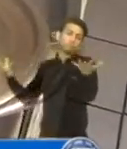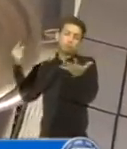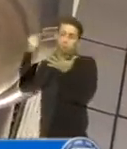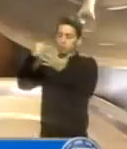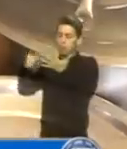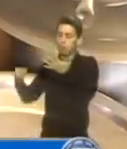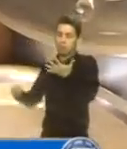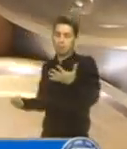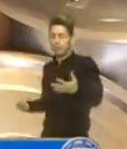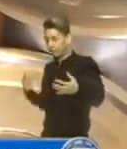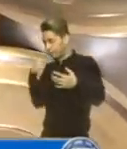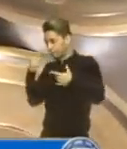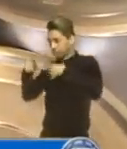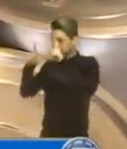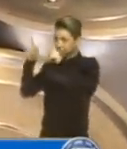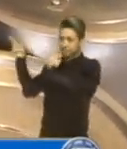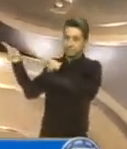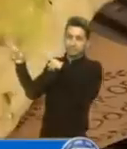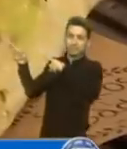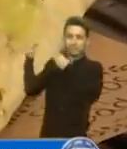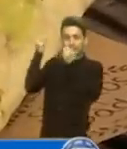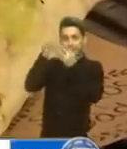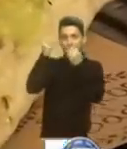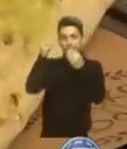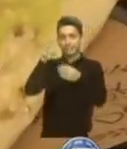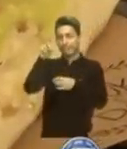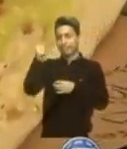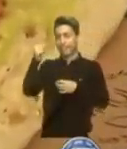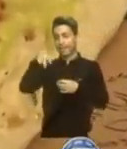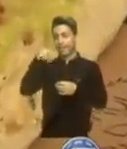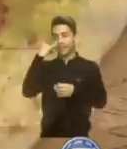Con imágenes de Cristian García, reportó Daniel Collín.